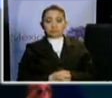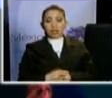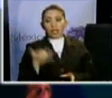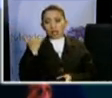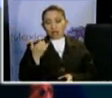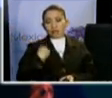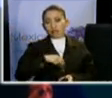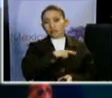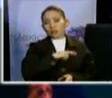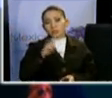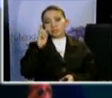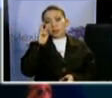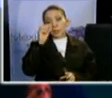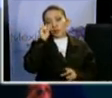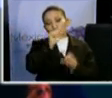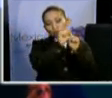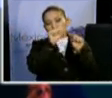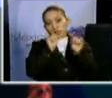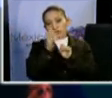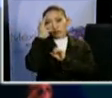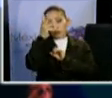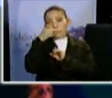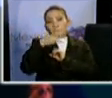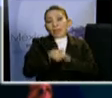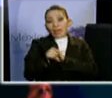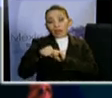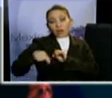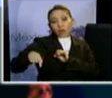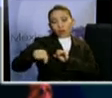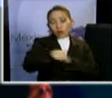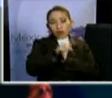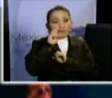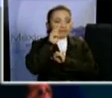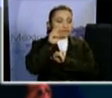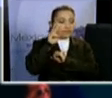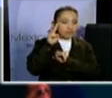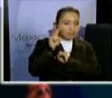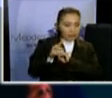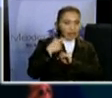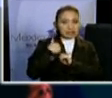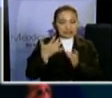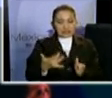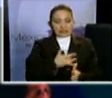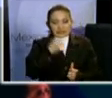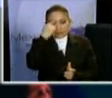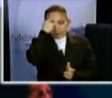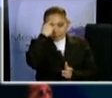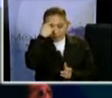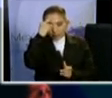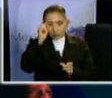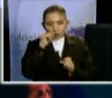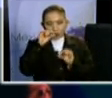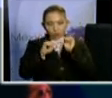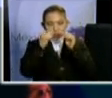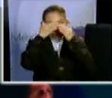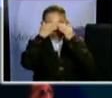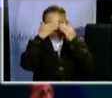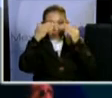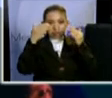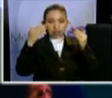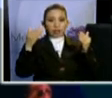y lo que vamos a vivir en muchos años al futuro. Pero también es muy satisfactorio ver que esta conciencia que empieza a despertarse el día de hoy